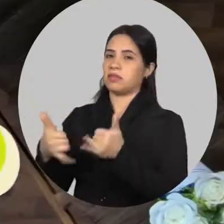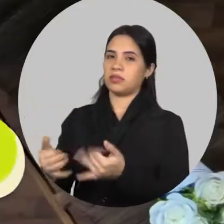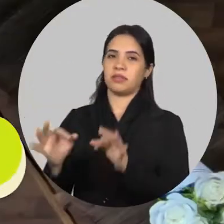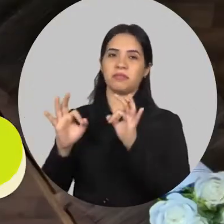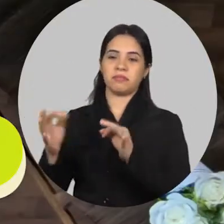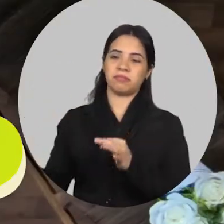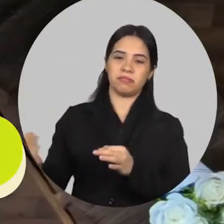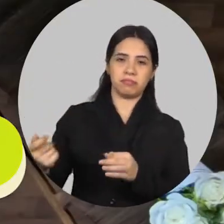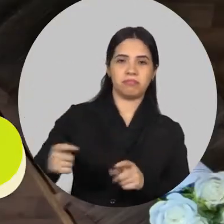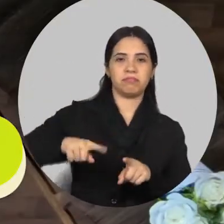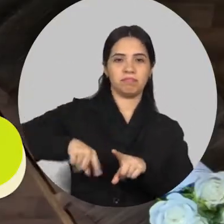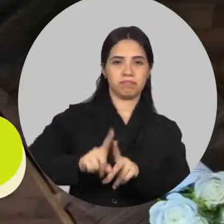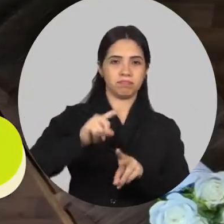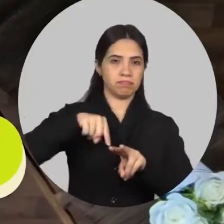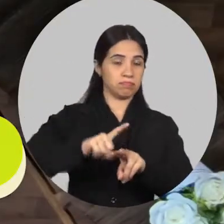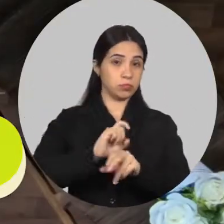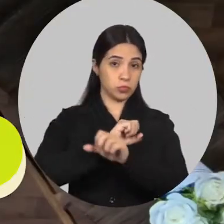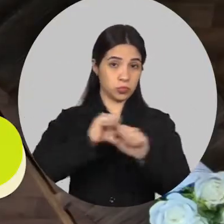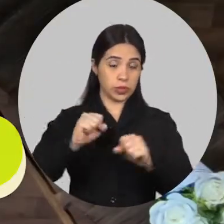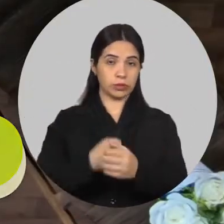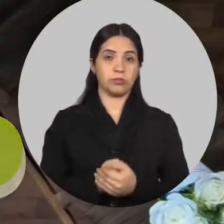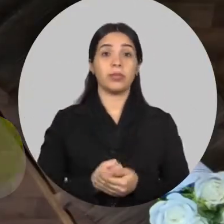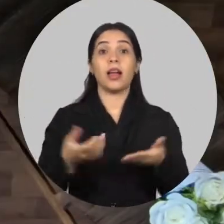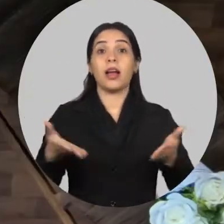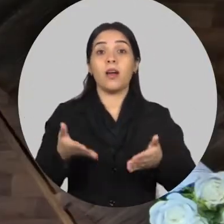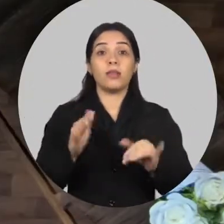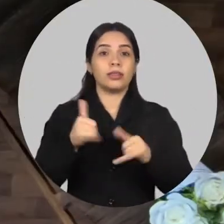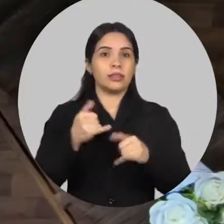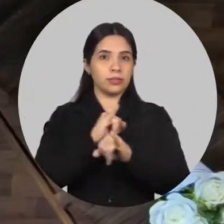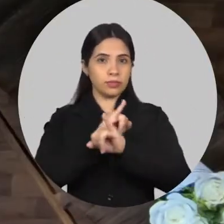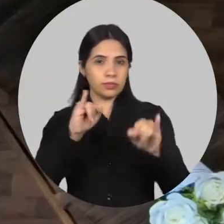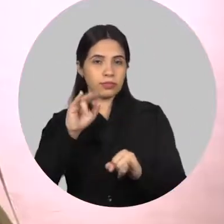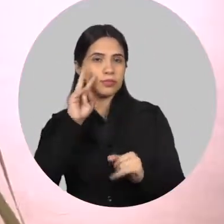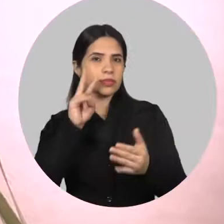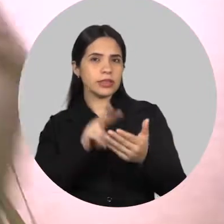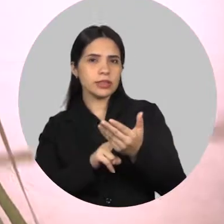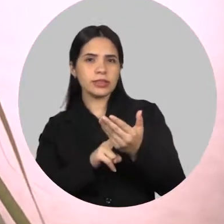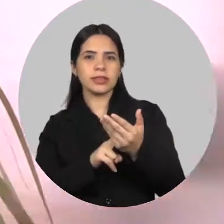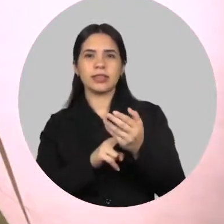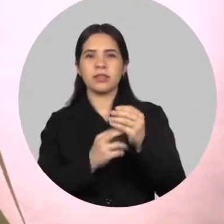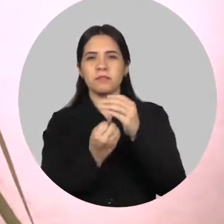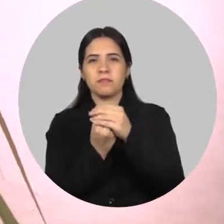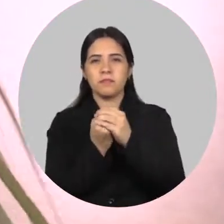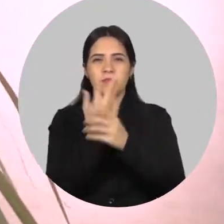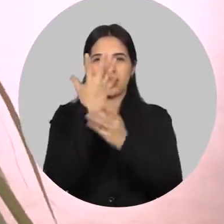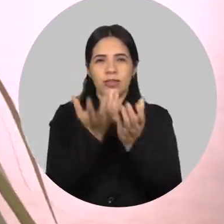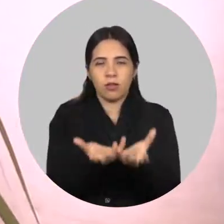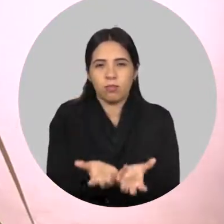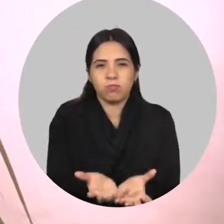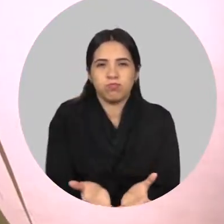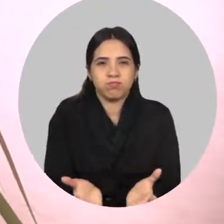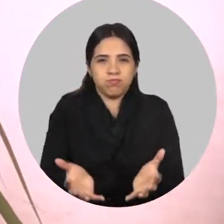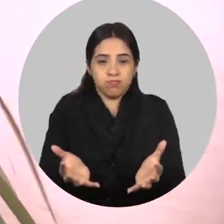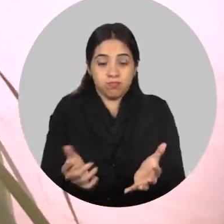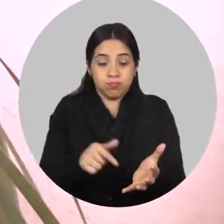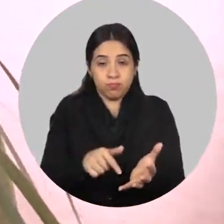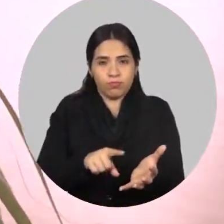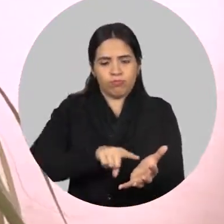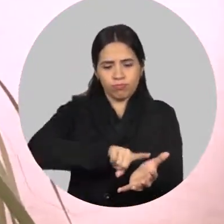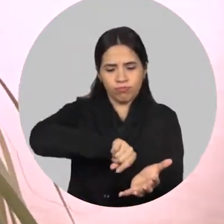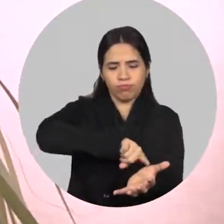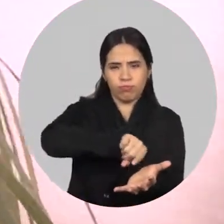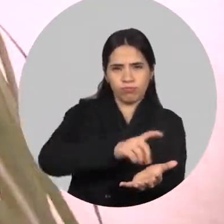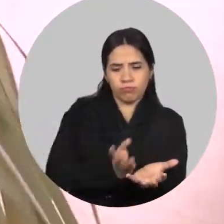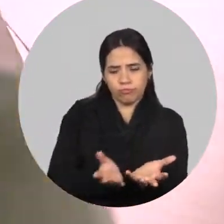Acá ya estamos casi terminando lo que nosotros le llamamos la parte del comienzo. Una vez